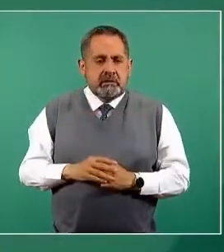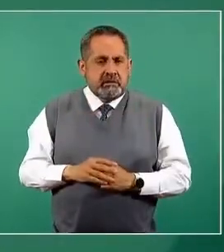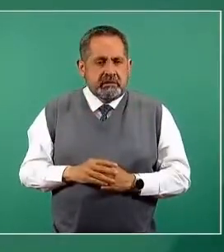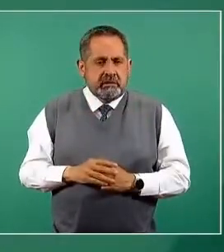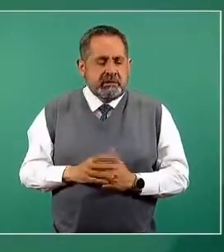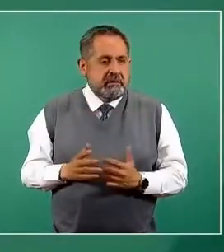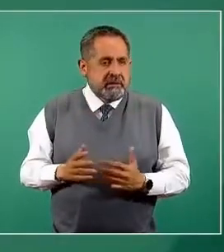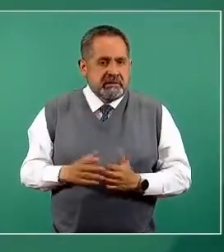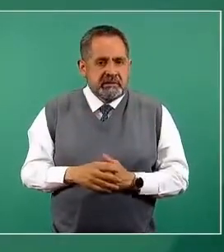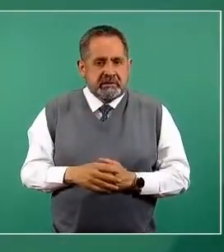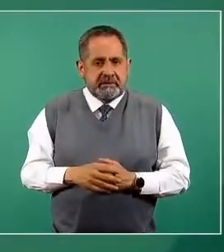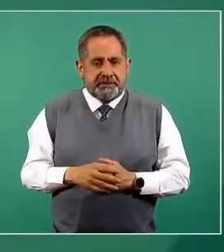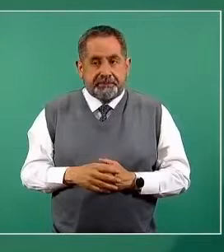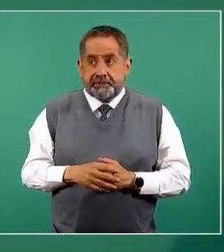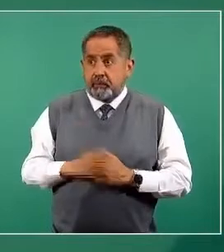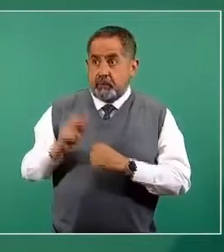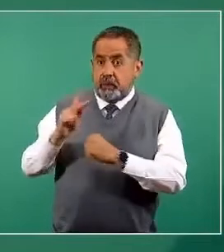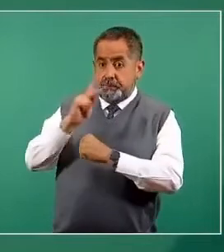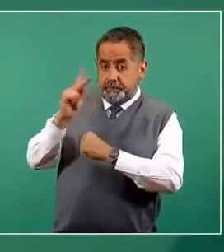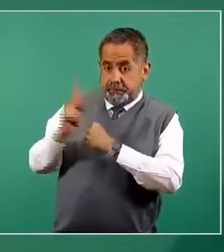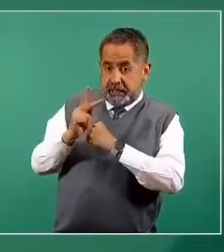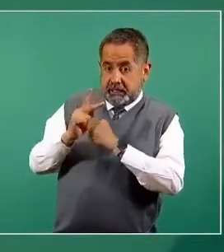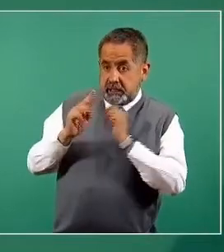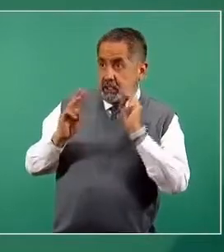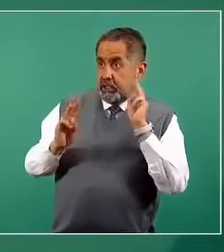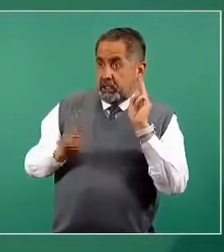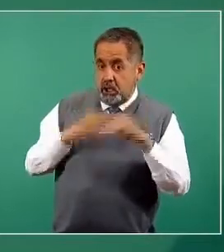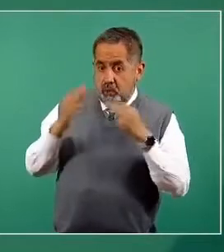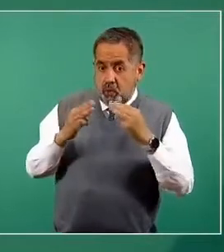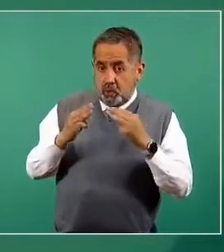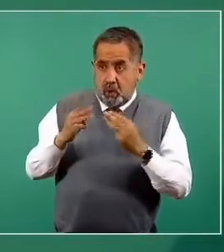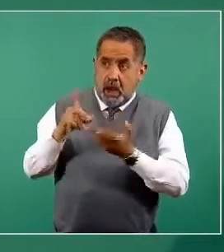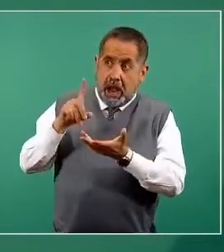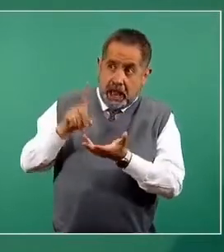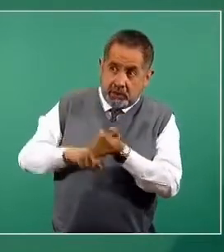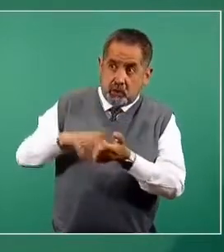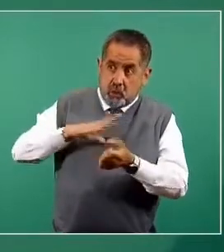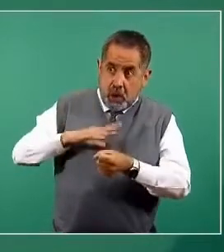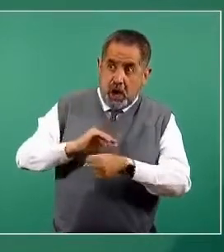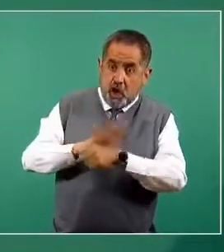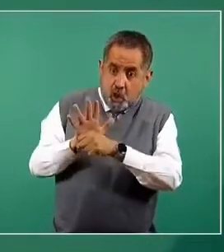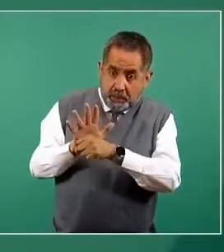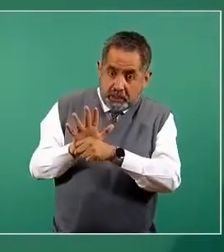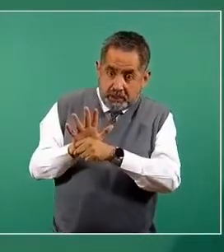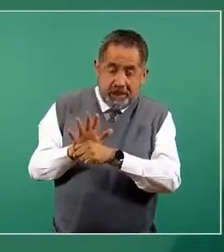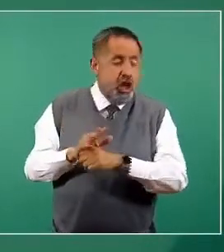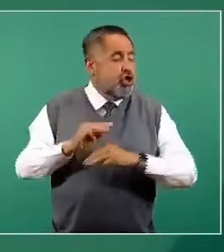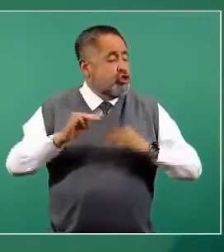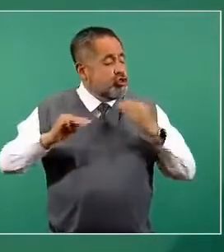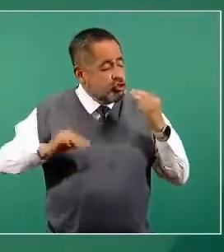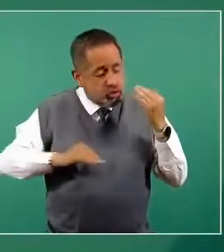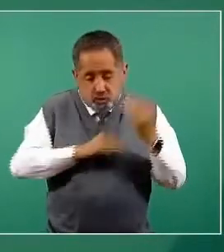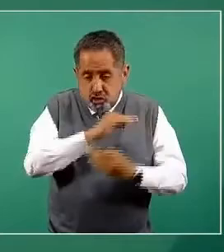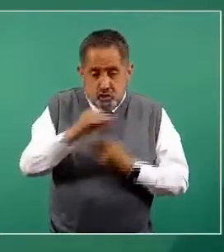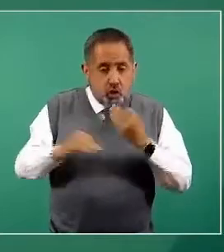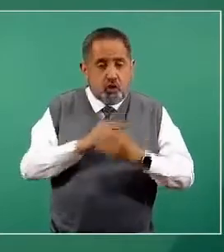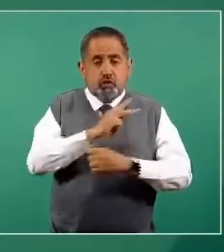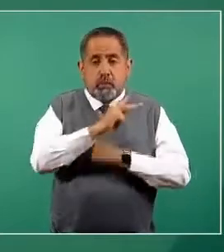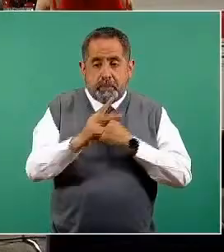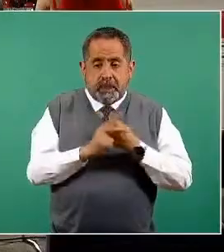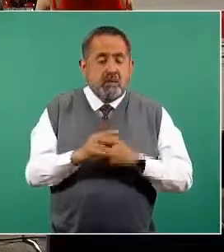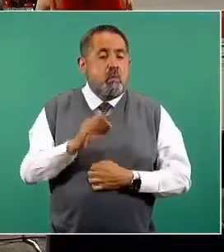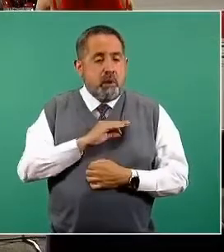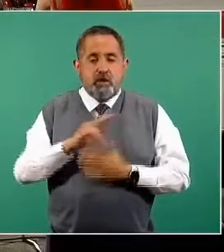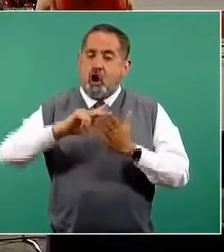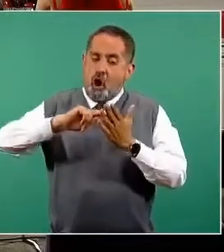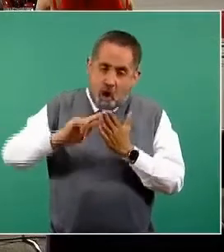mientras haya países en el mundo que tienen la epidemia activa, todos los países del mundo tenemos la posibilidad